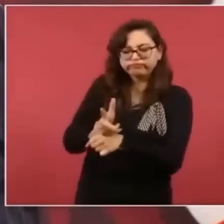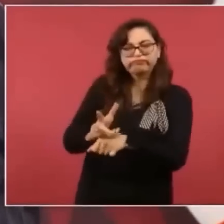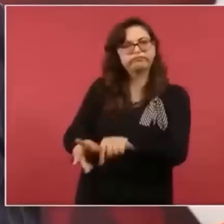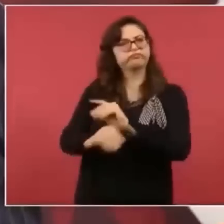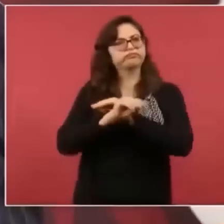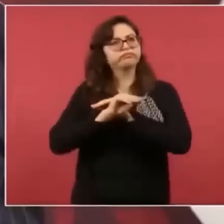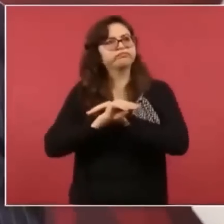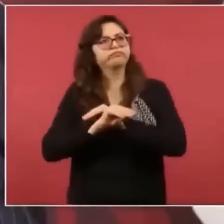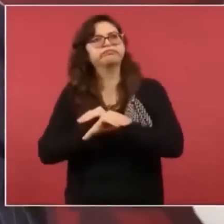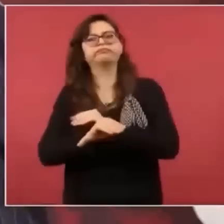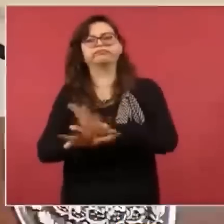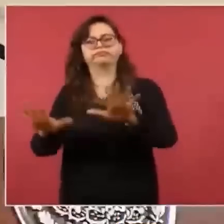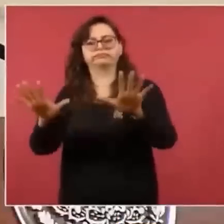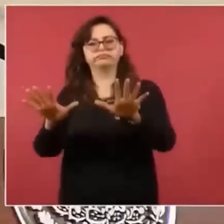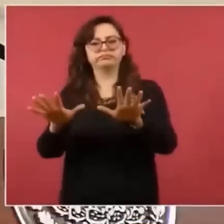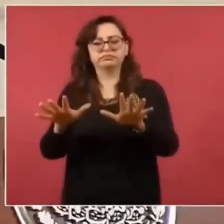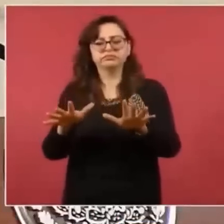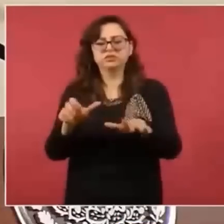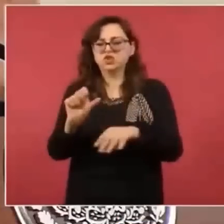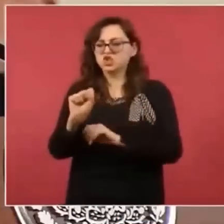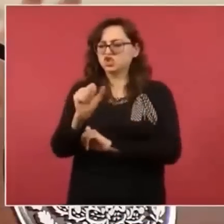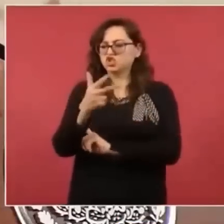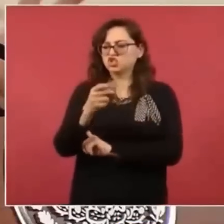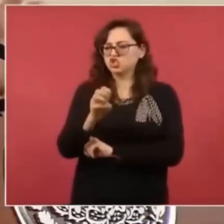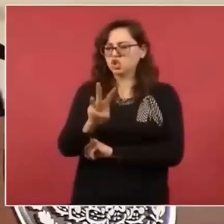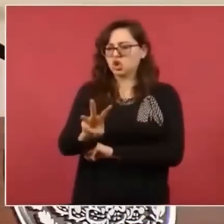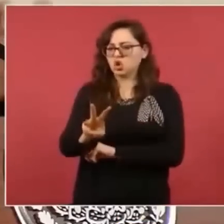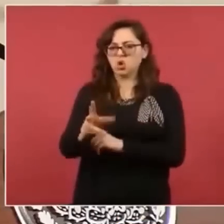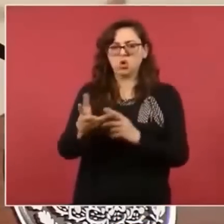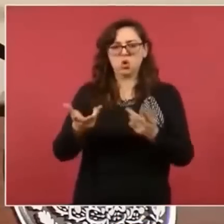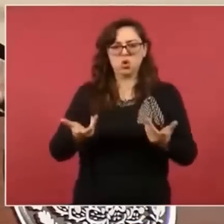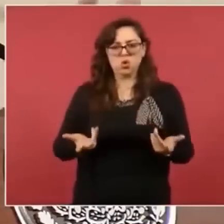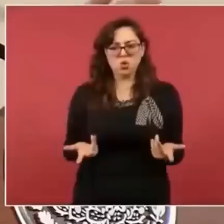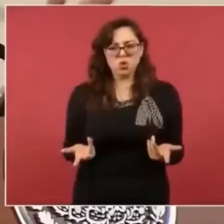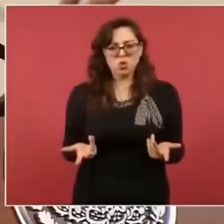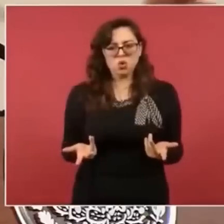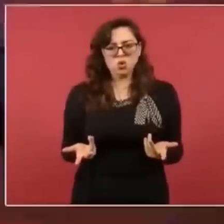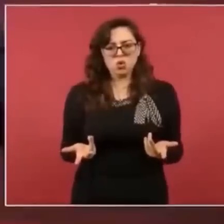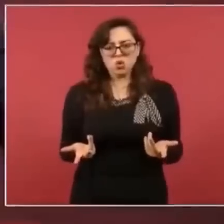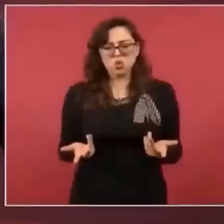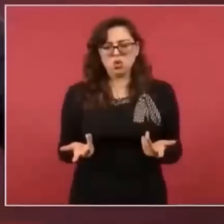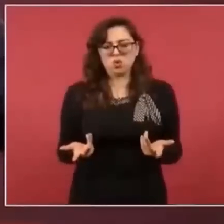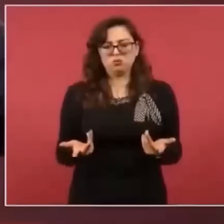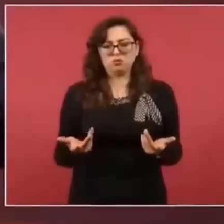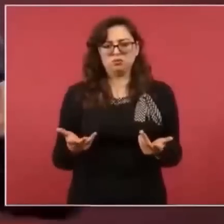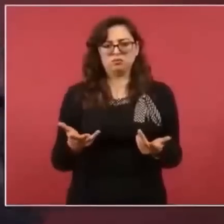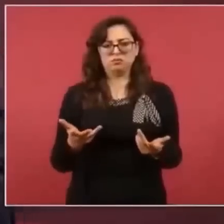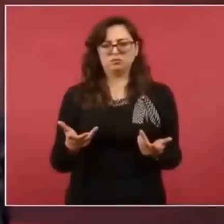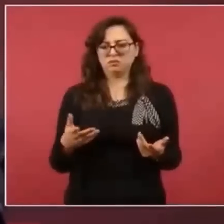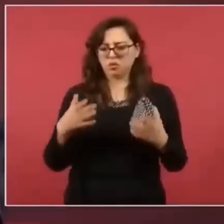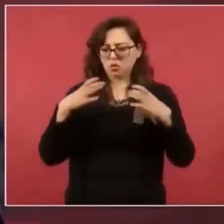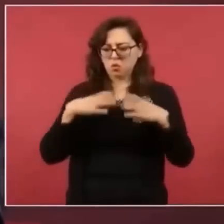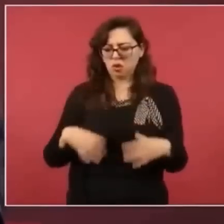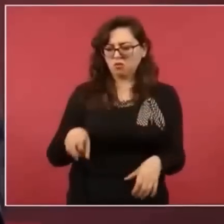que fue asesinado, le toman fotos con billetes de dólares en todo el